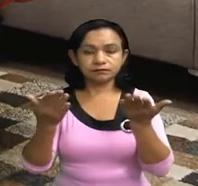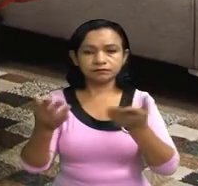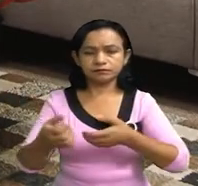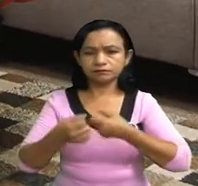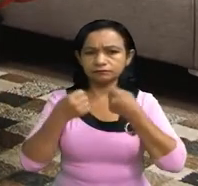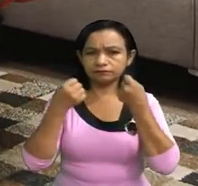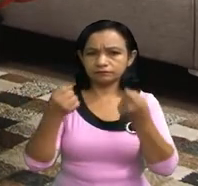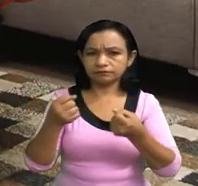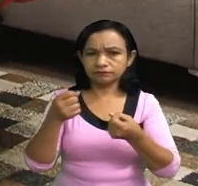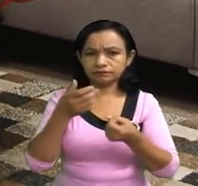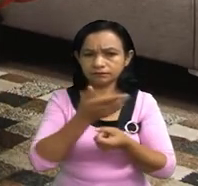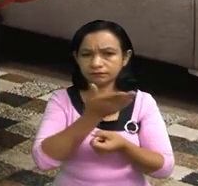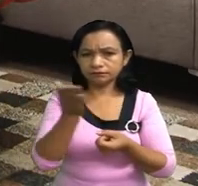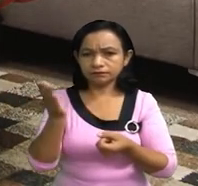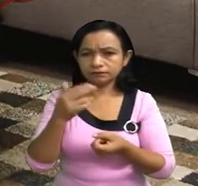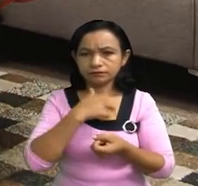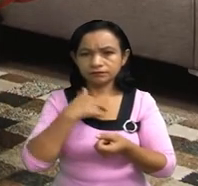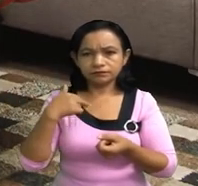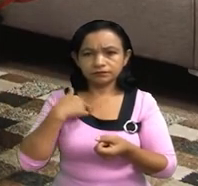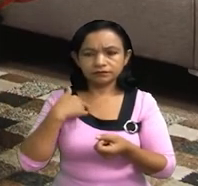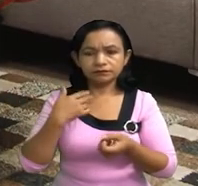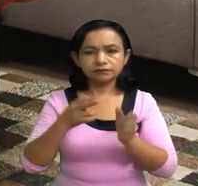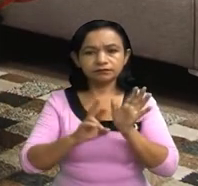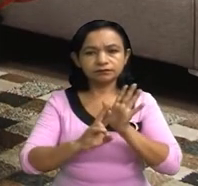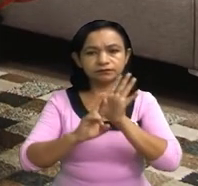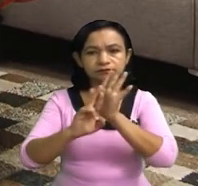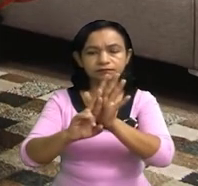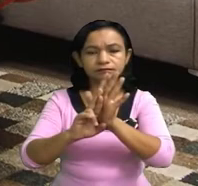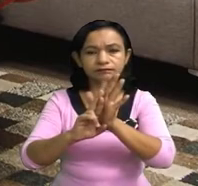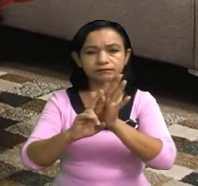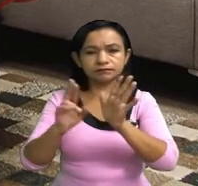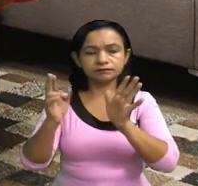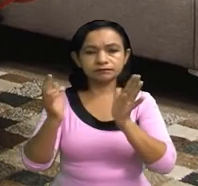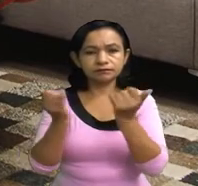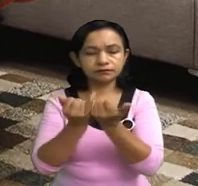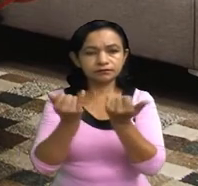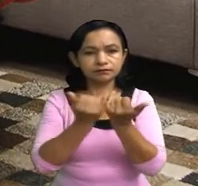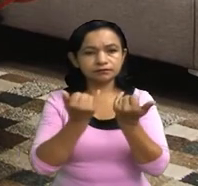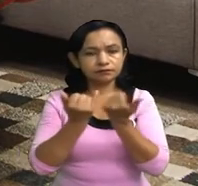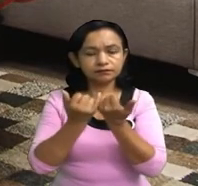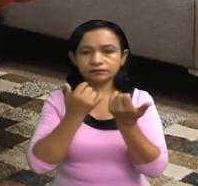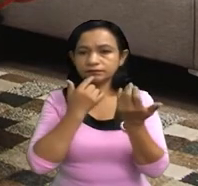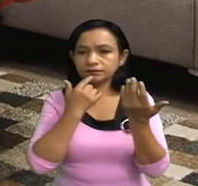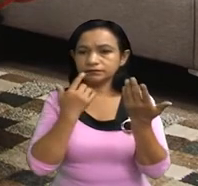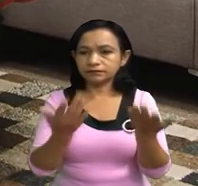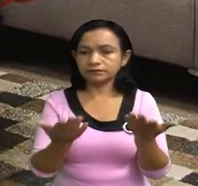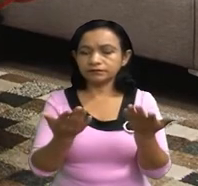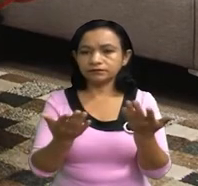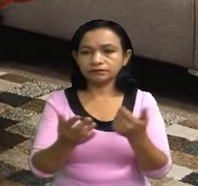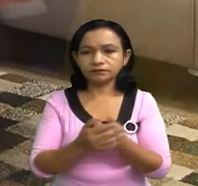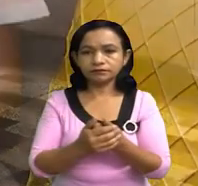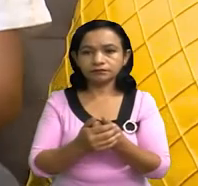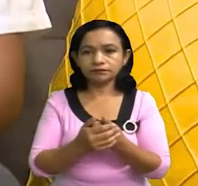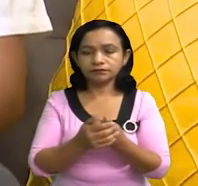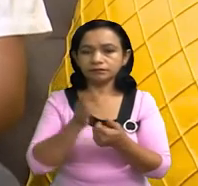de parte de ustedes, ¿no? Como parte de esa representación de la feligresía católica, porque